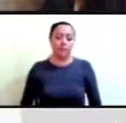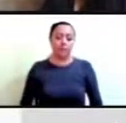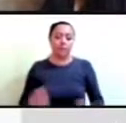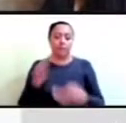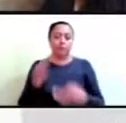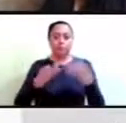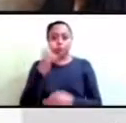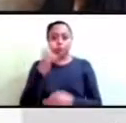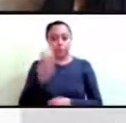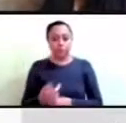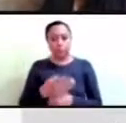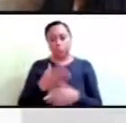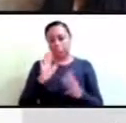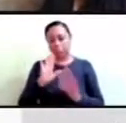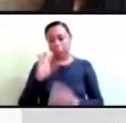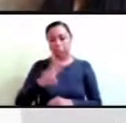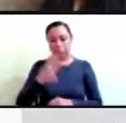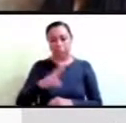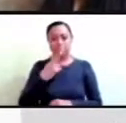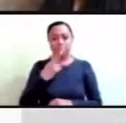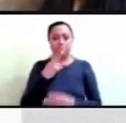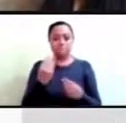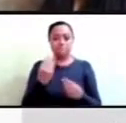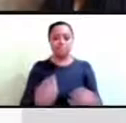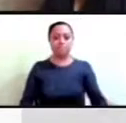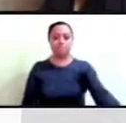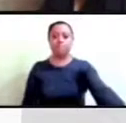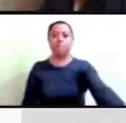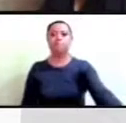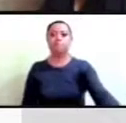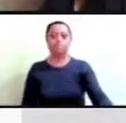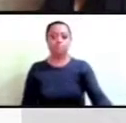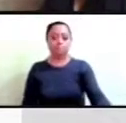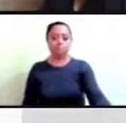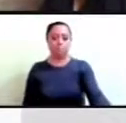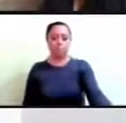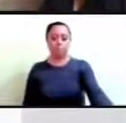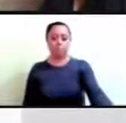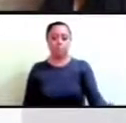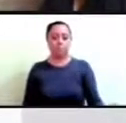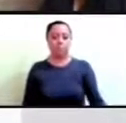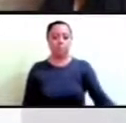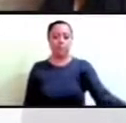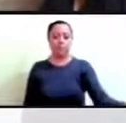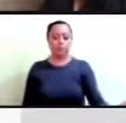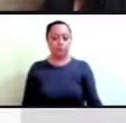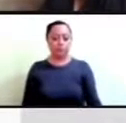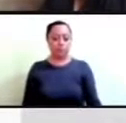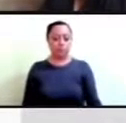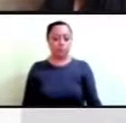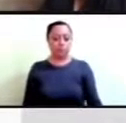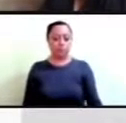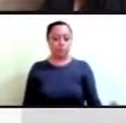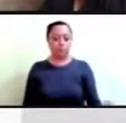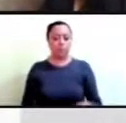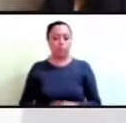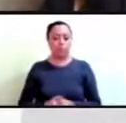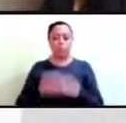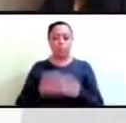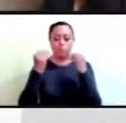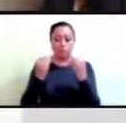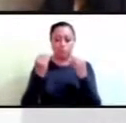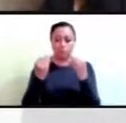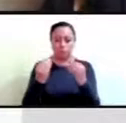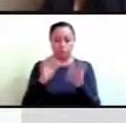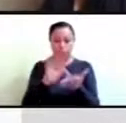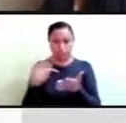de legislar, porque van a entender mucho mejor el espíritu y el alma de nuestro país. Muchas, muchas gracias.